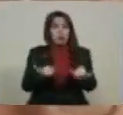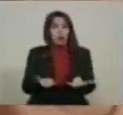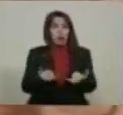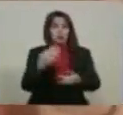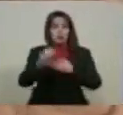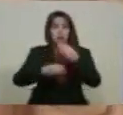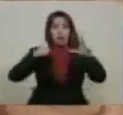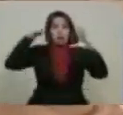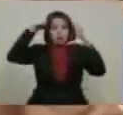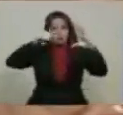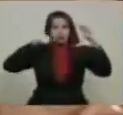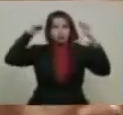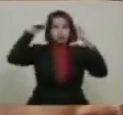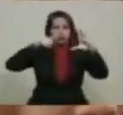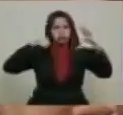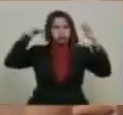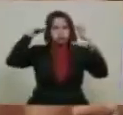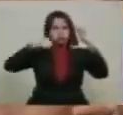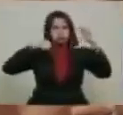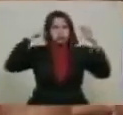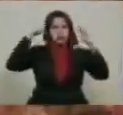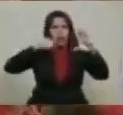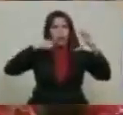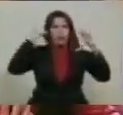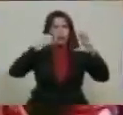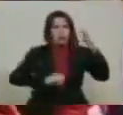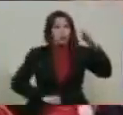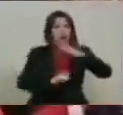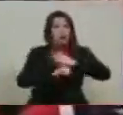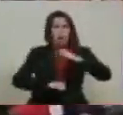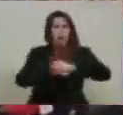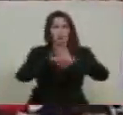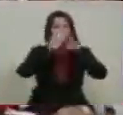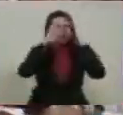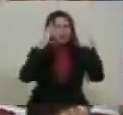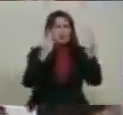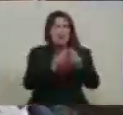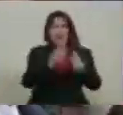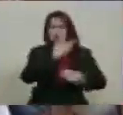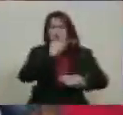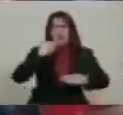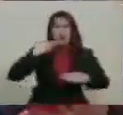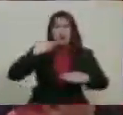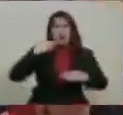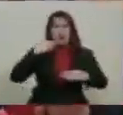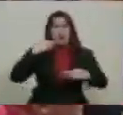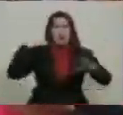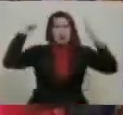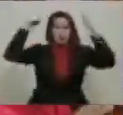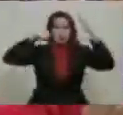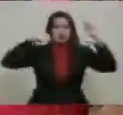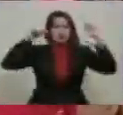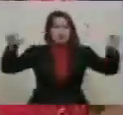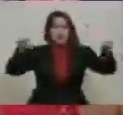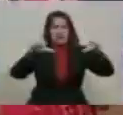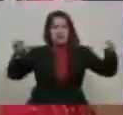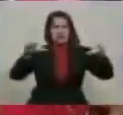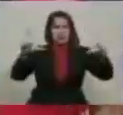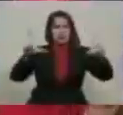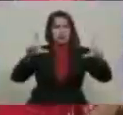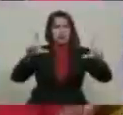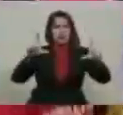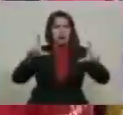empezar a filmar con apoyo mundial de los mejores estudios de televisión y cine del mundo